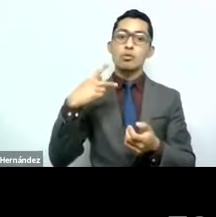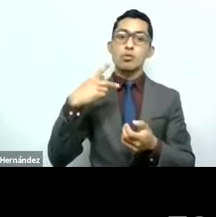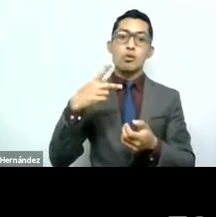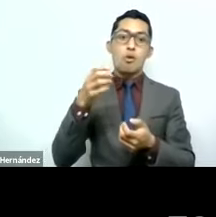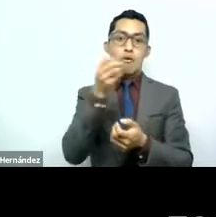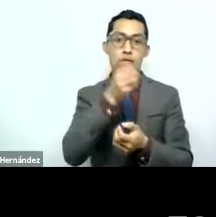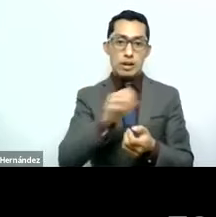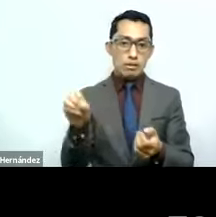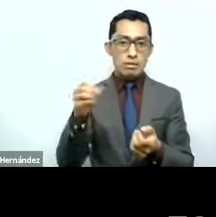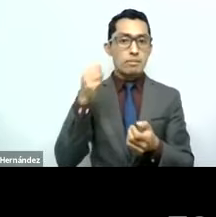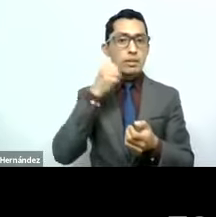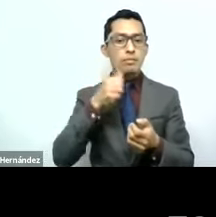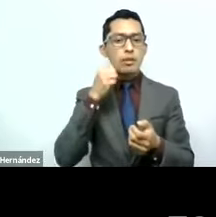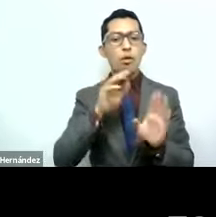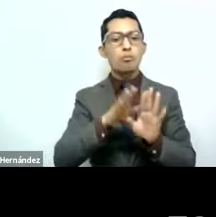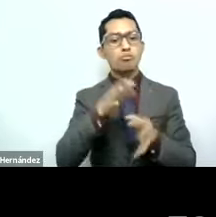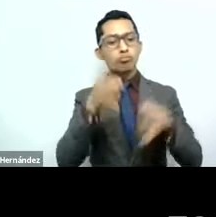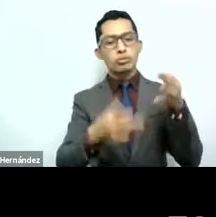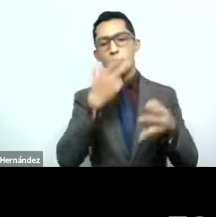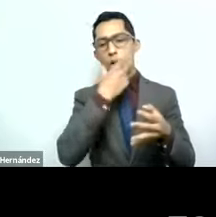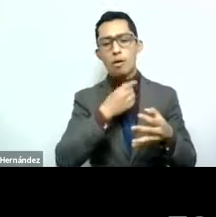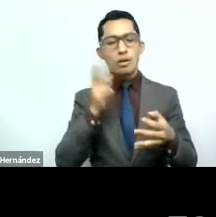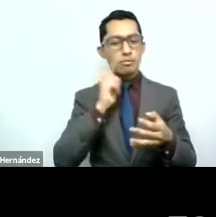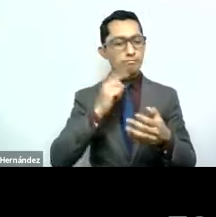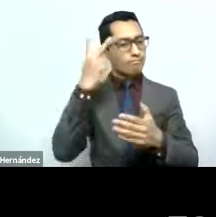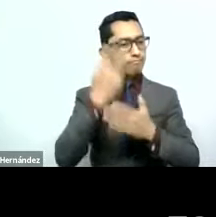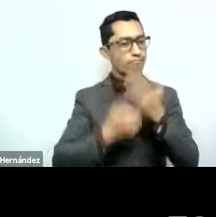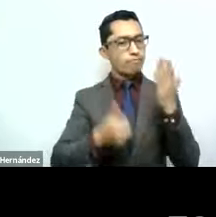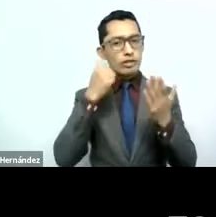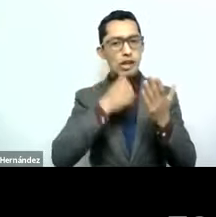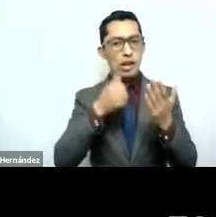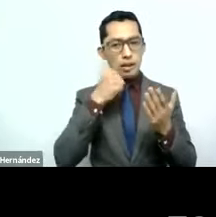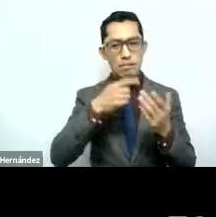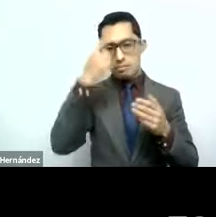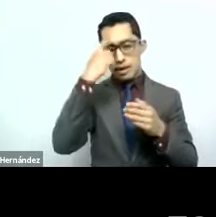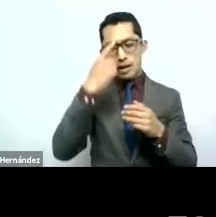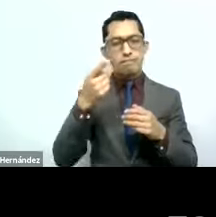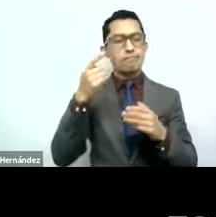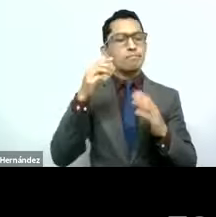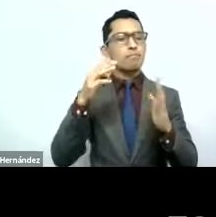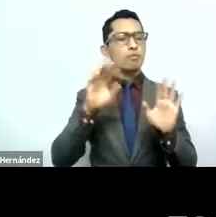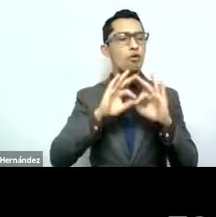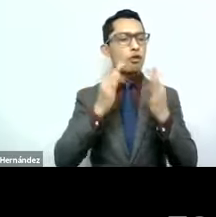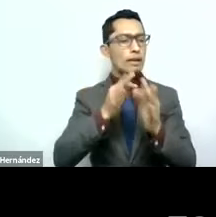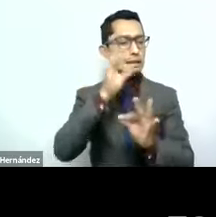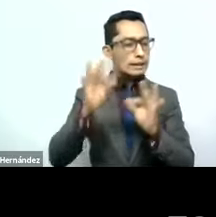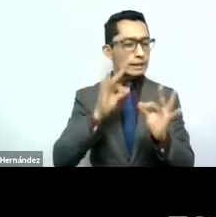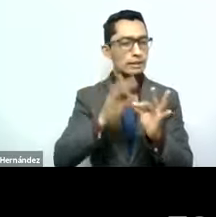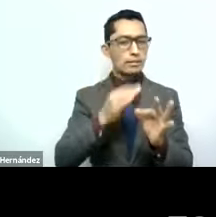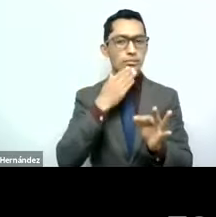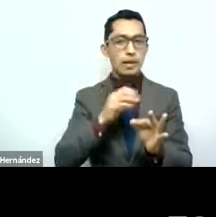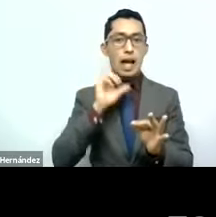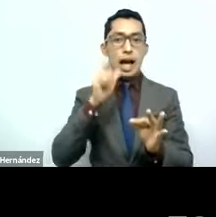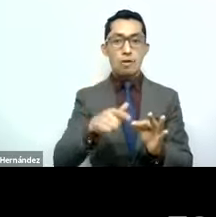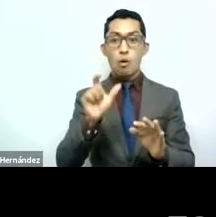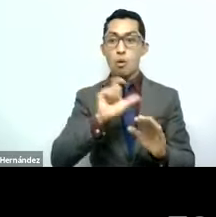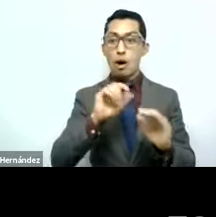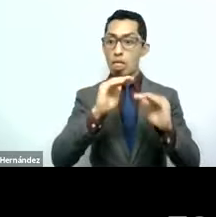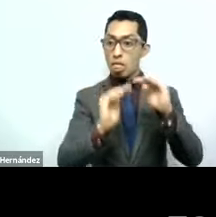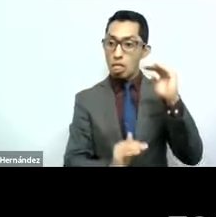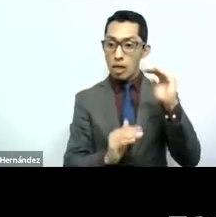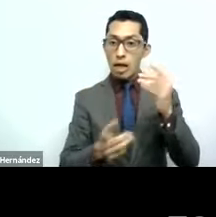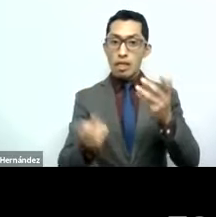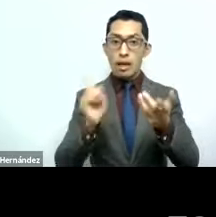de juzgar con perspectiva de género como una metodología correctiva en situaciones pues de desigualdad estructural